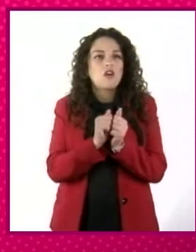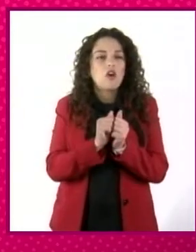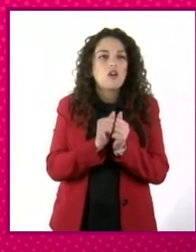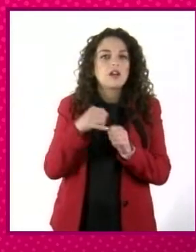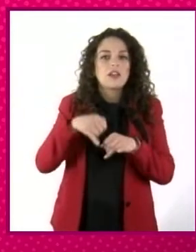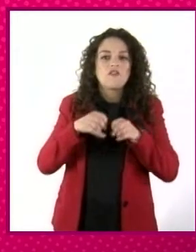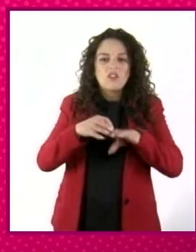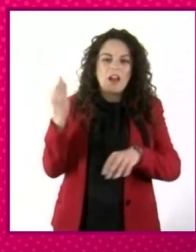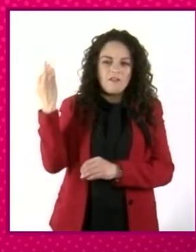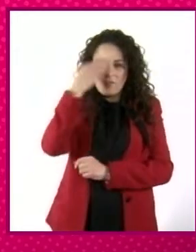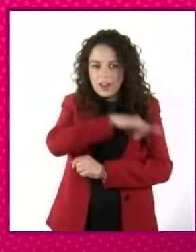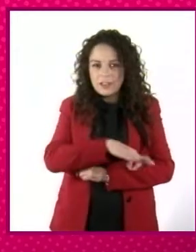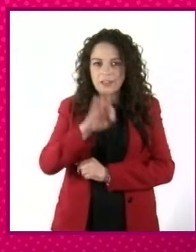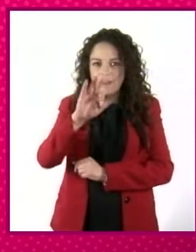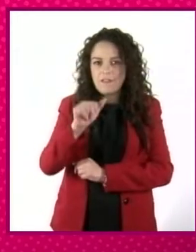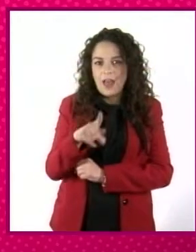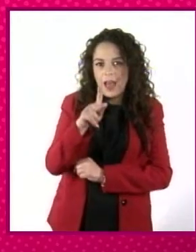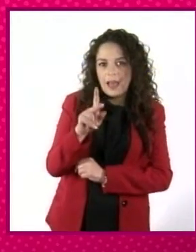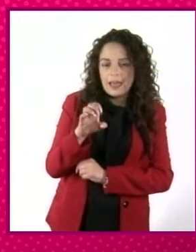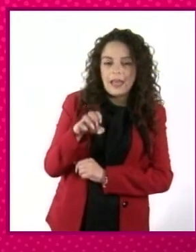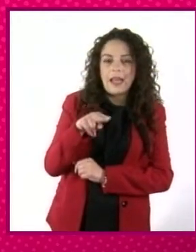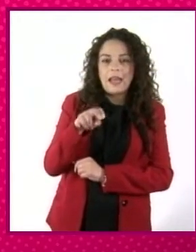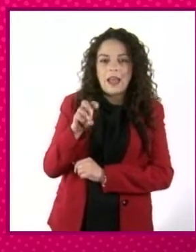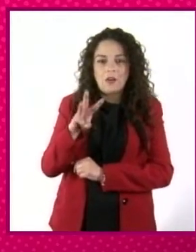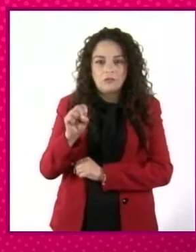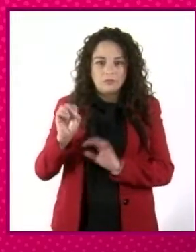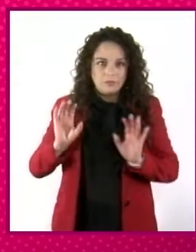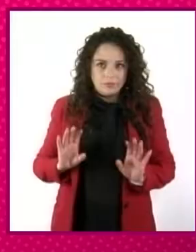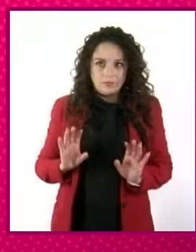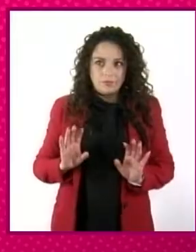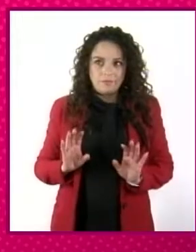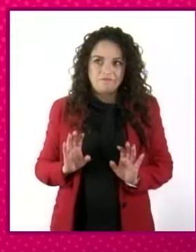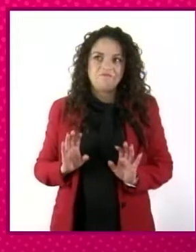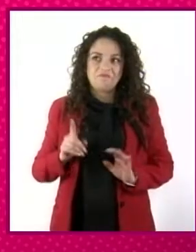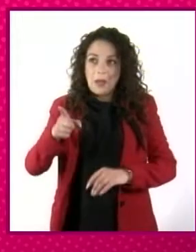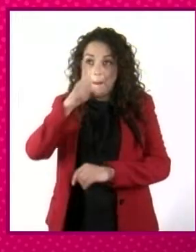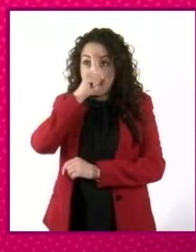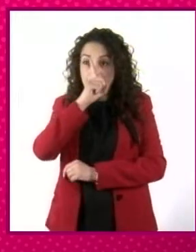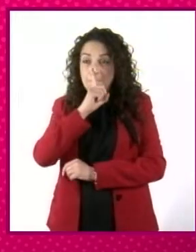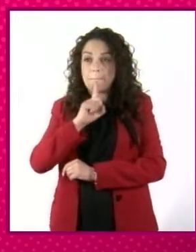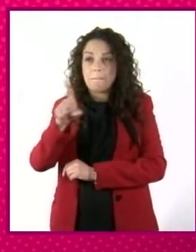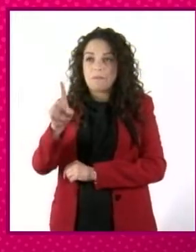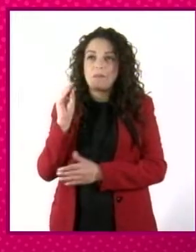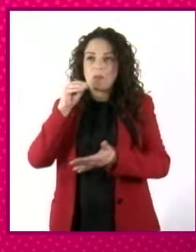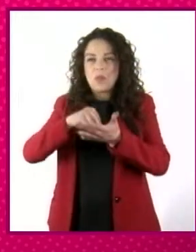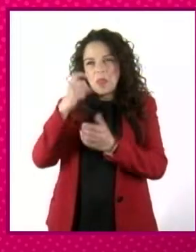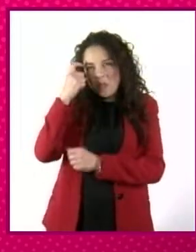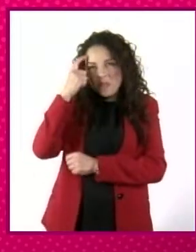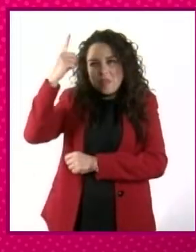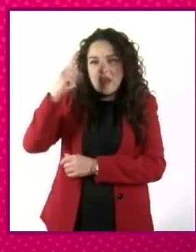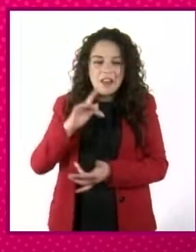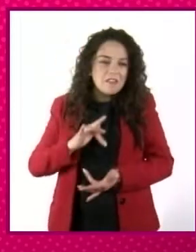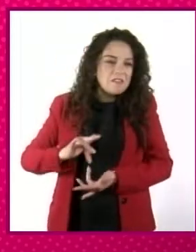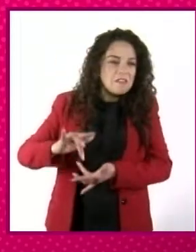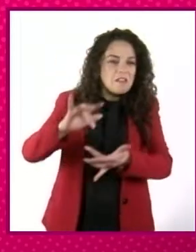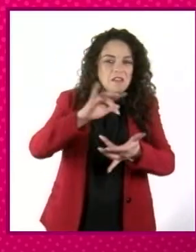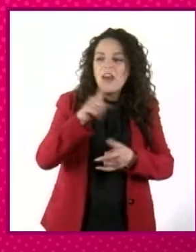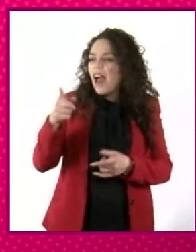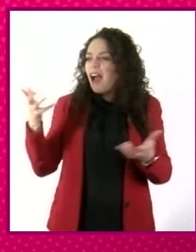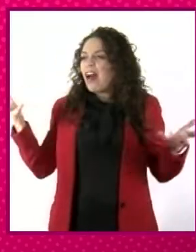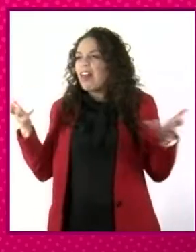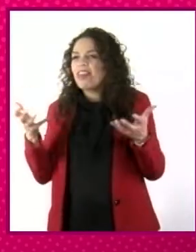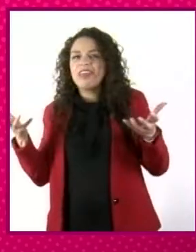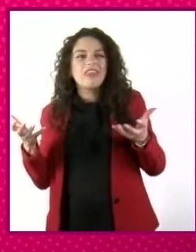ves es una historia que te inventaron o que se ha fabricado en las redes por gente que tiene mucho tiempo libre y que se dedica a